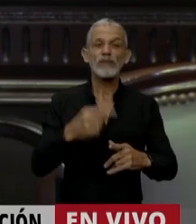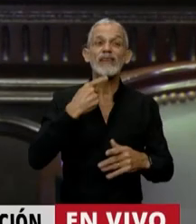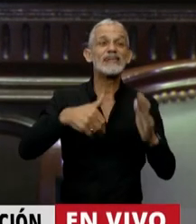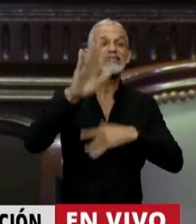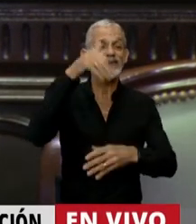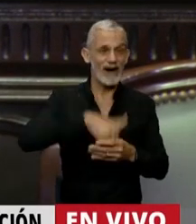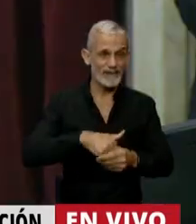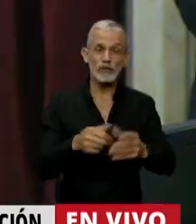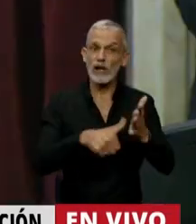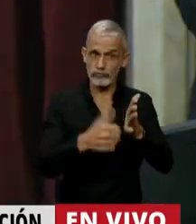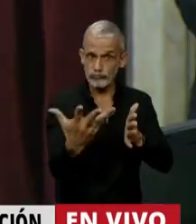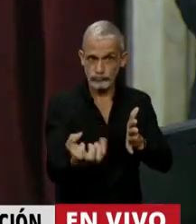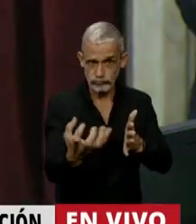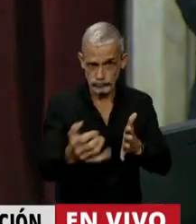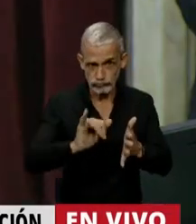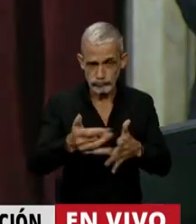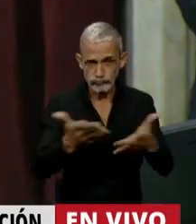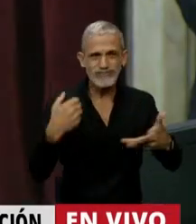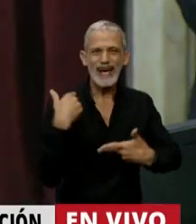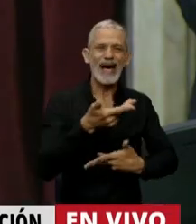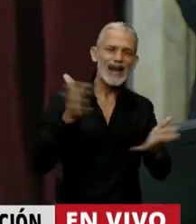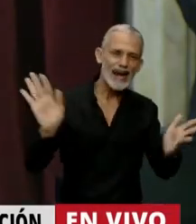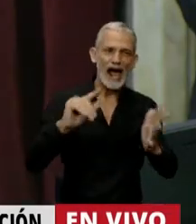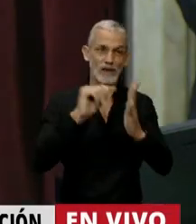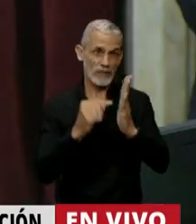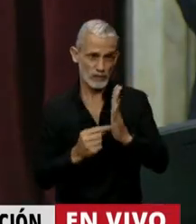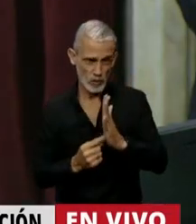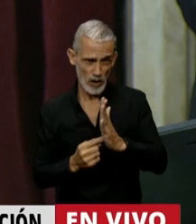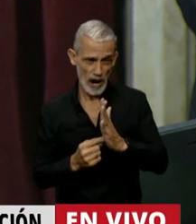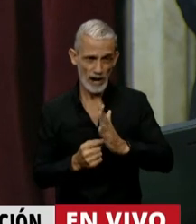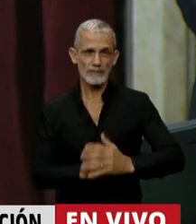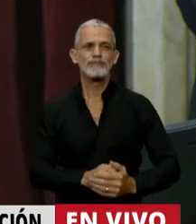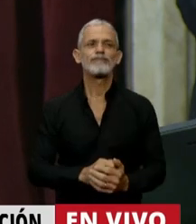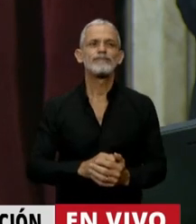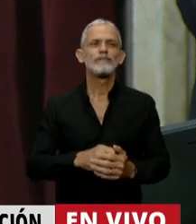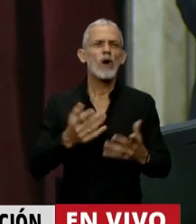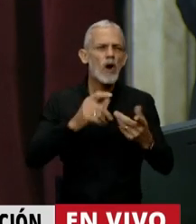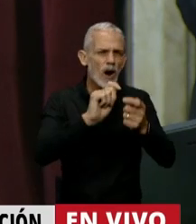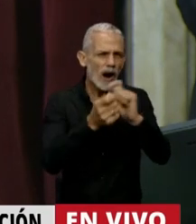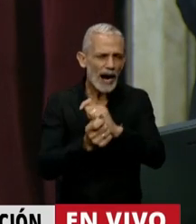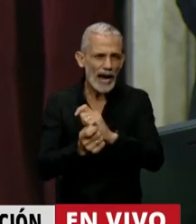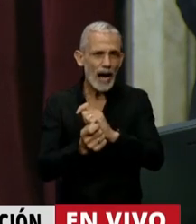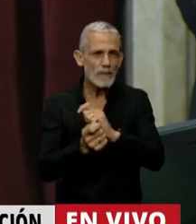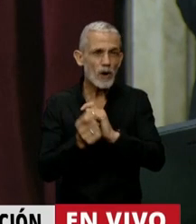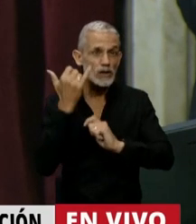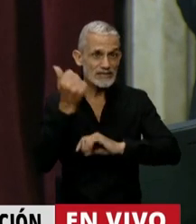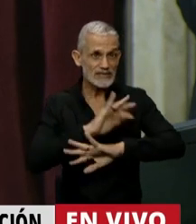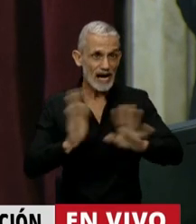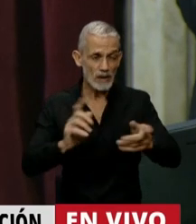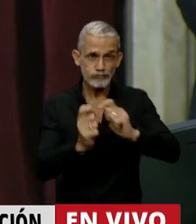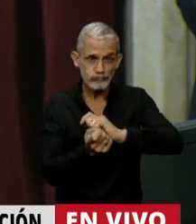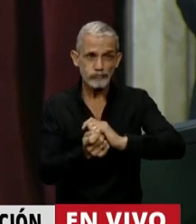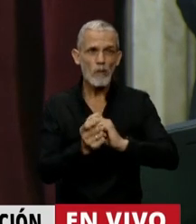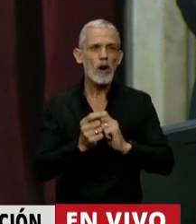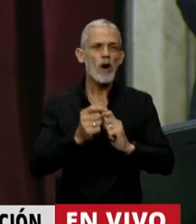Se va a votar nominalmente, en general y en particular, con las modificaciones introducidas